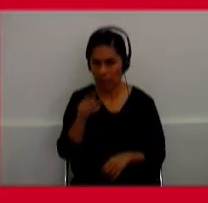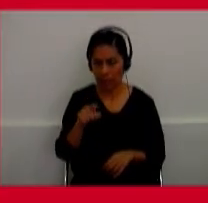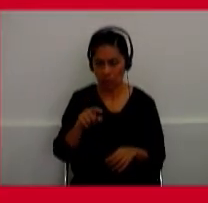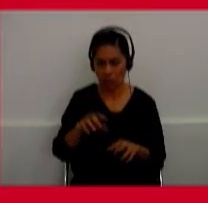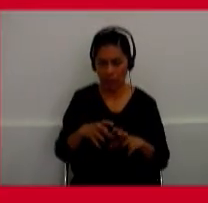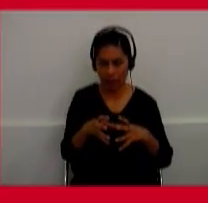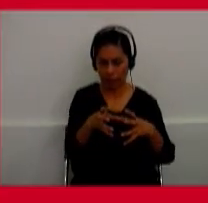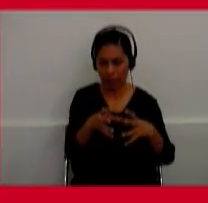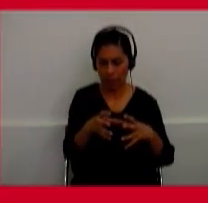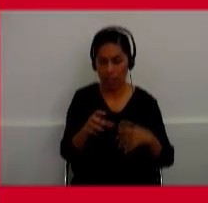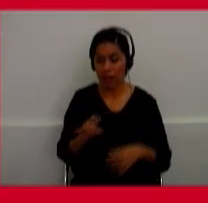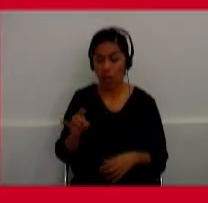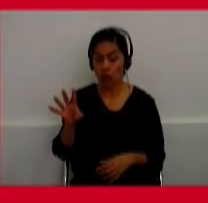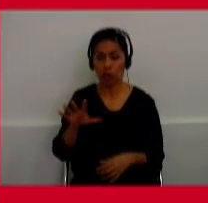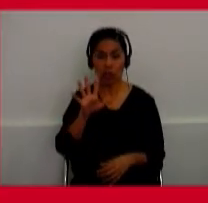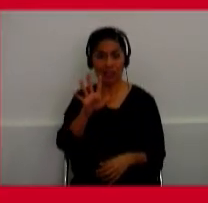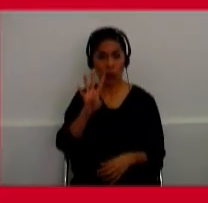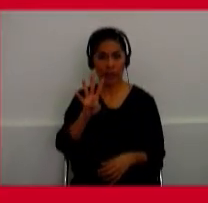habían fallado, ¿no?